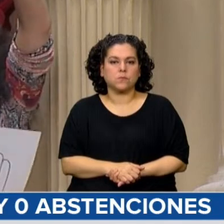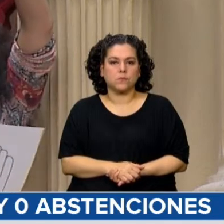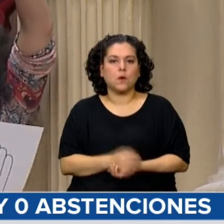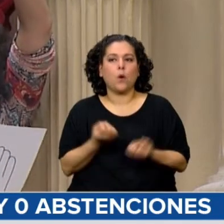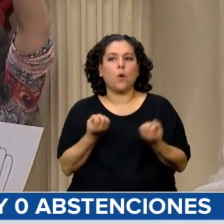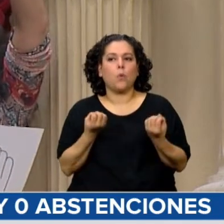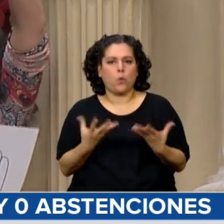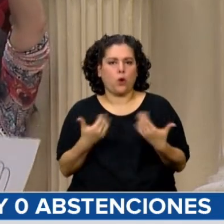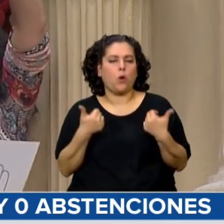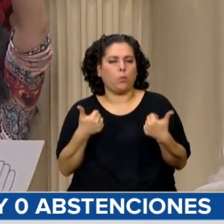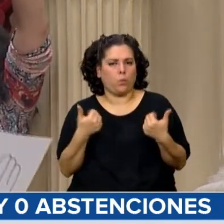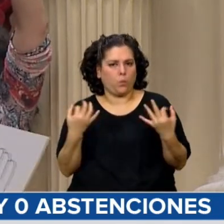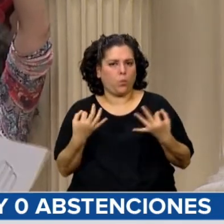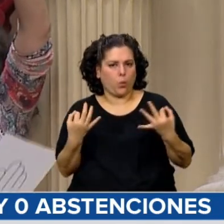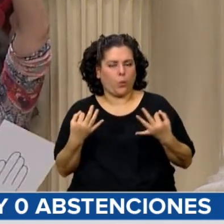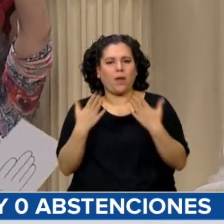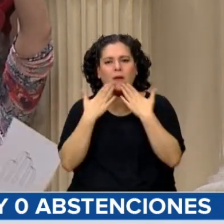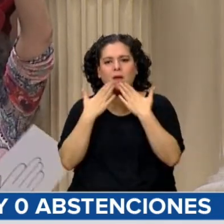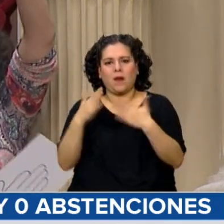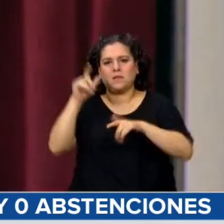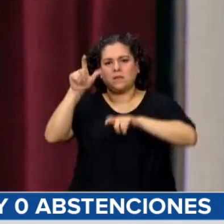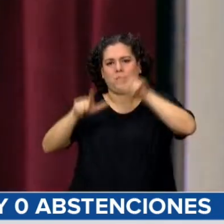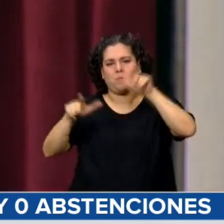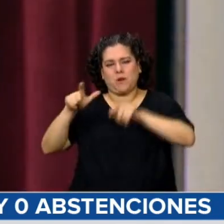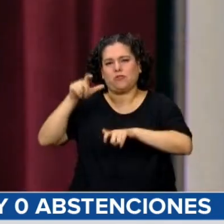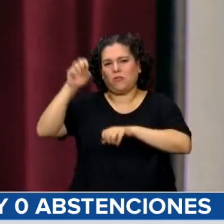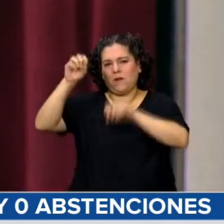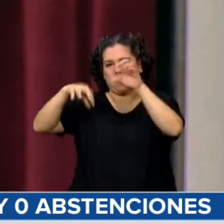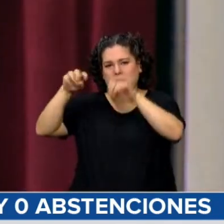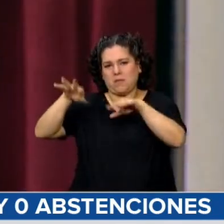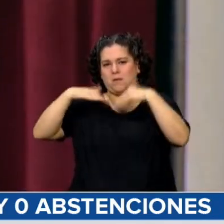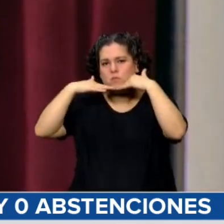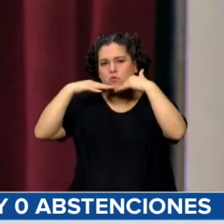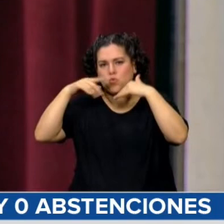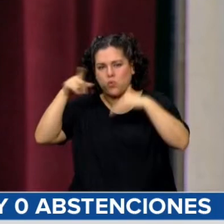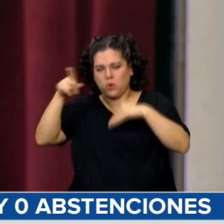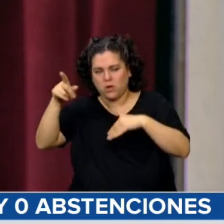Bueno, muy bien, gracias al público presente.